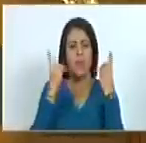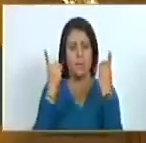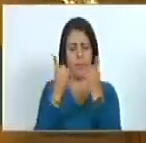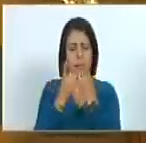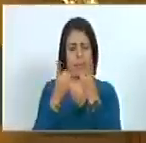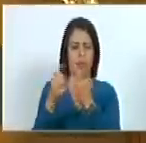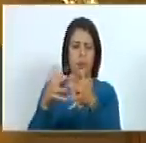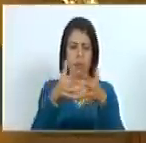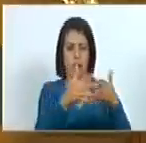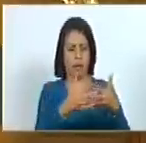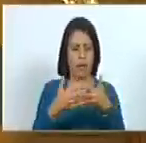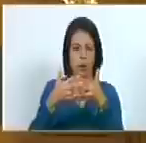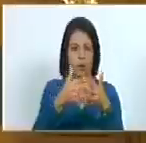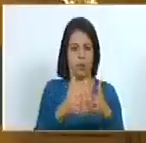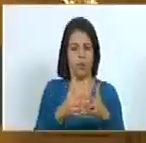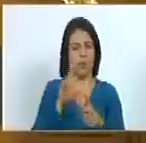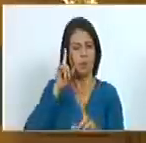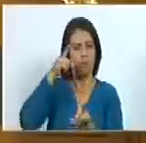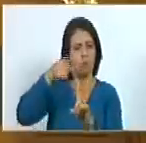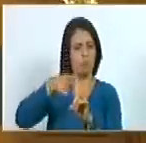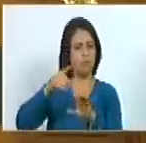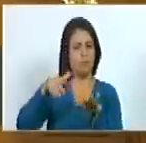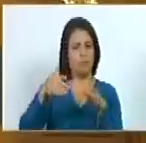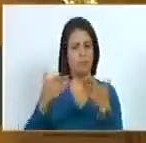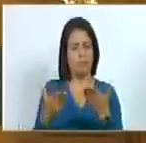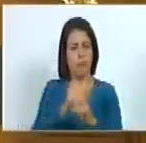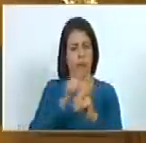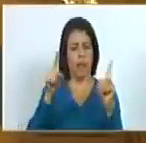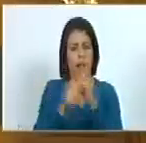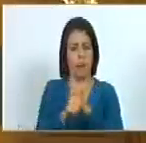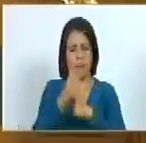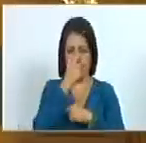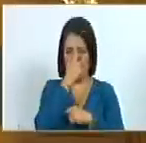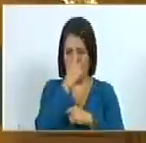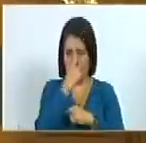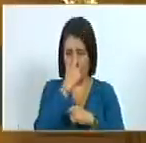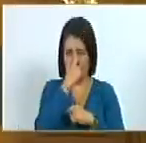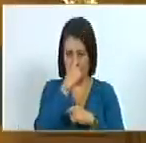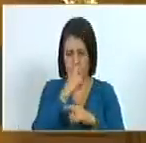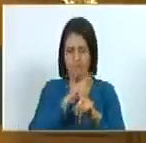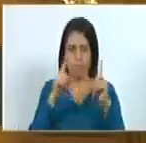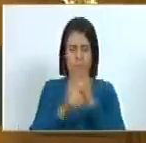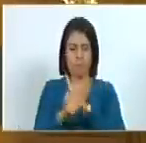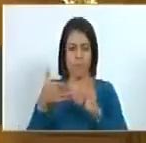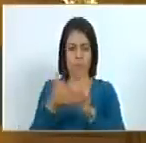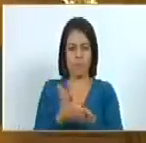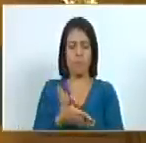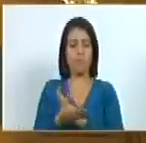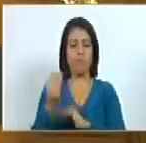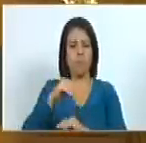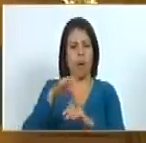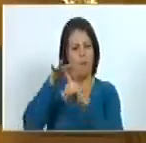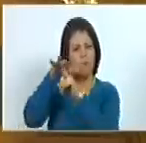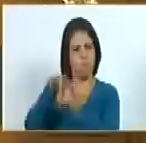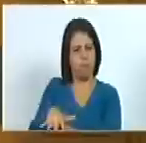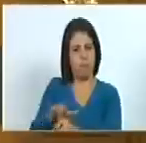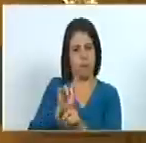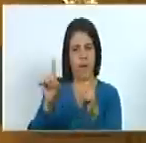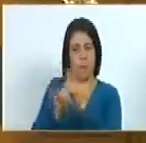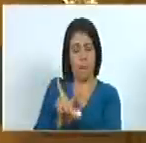de Estado, esto tiene como propósito el cambio de régimen a través de la máxima presión.